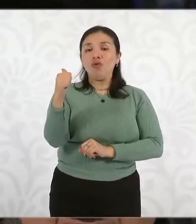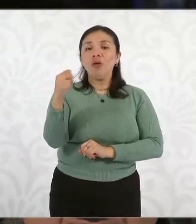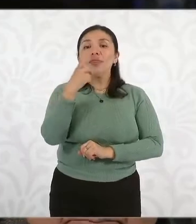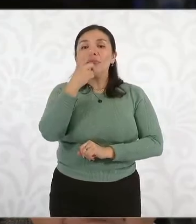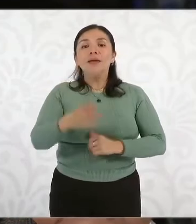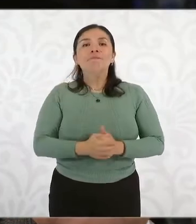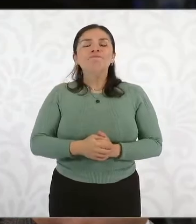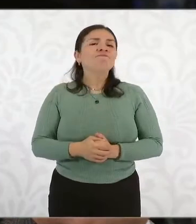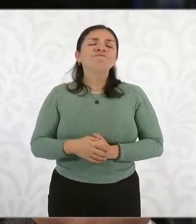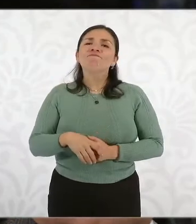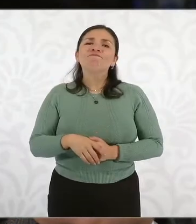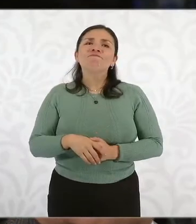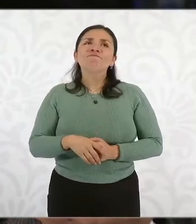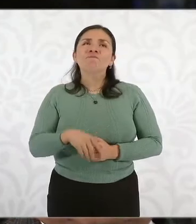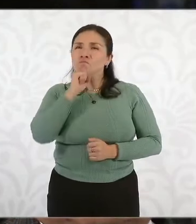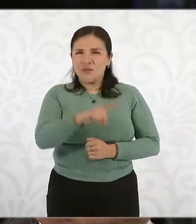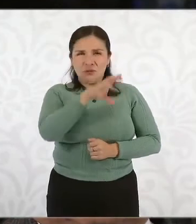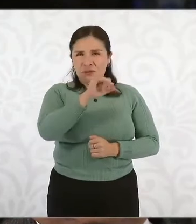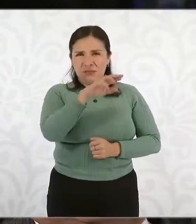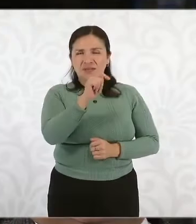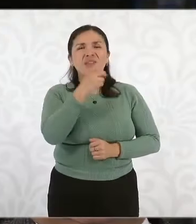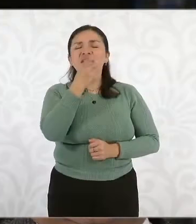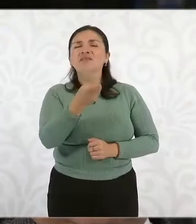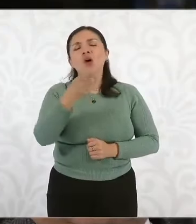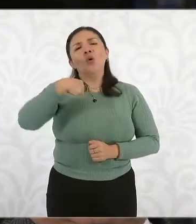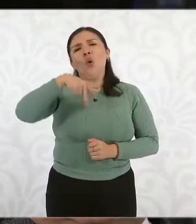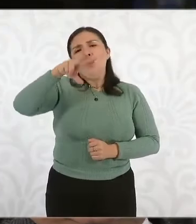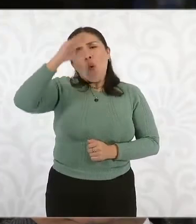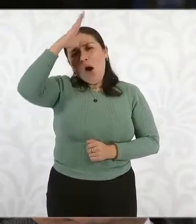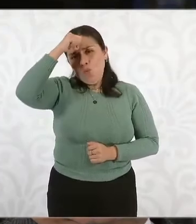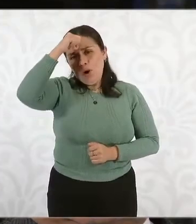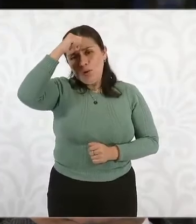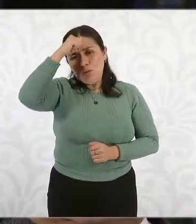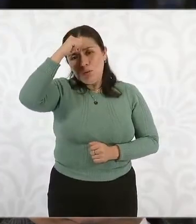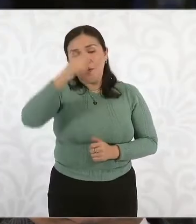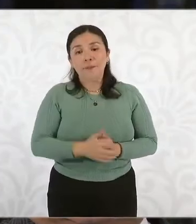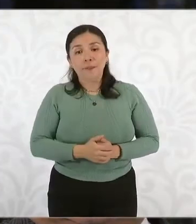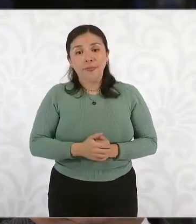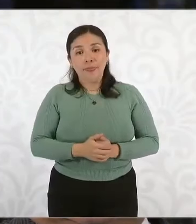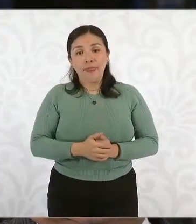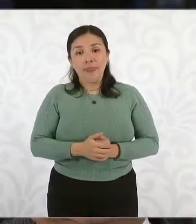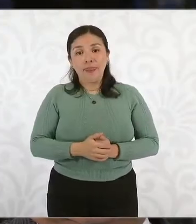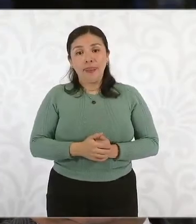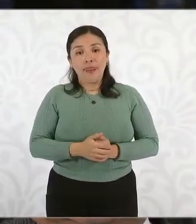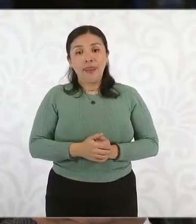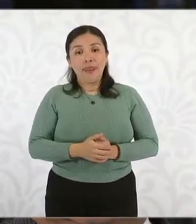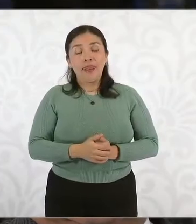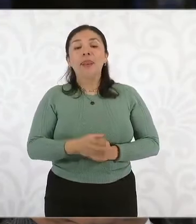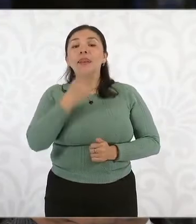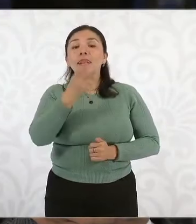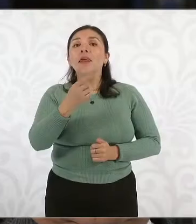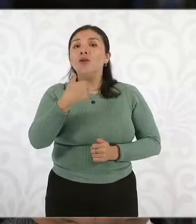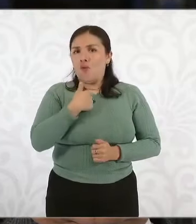se inconforma en este sentido, dice: además la Comisión Reguladora de Telecomunicaciones no